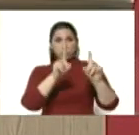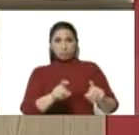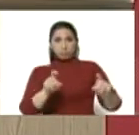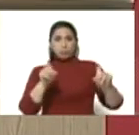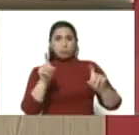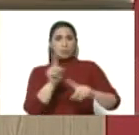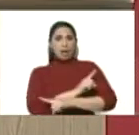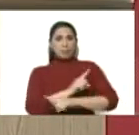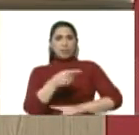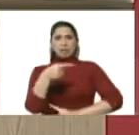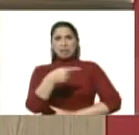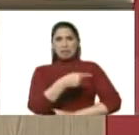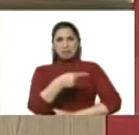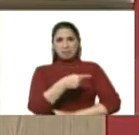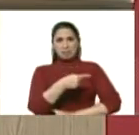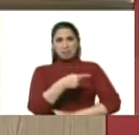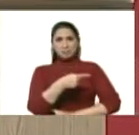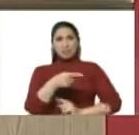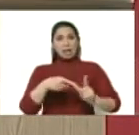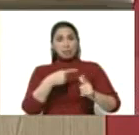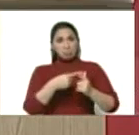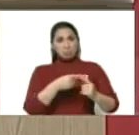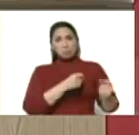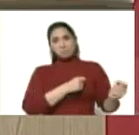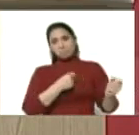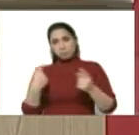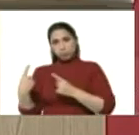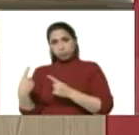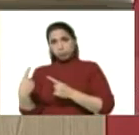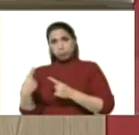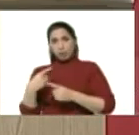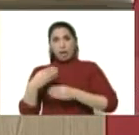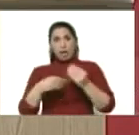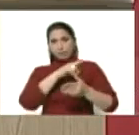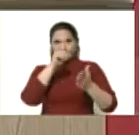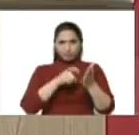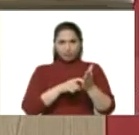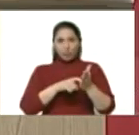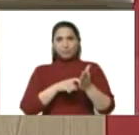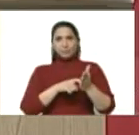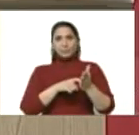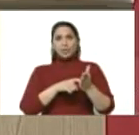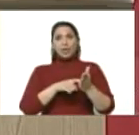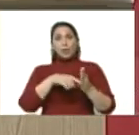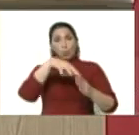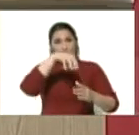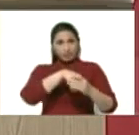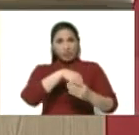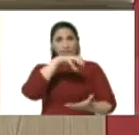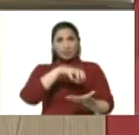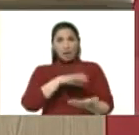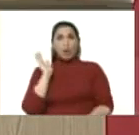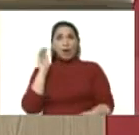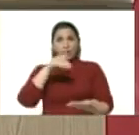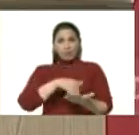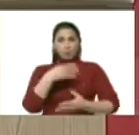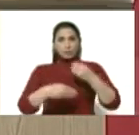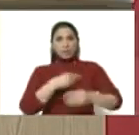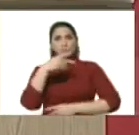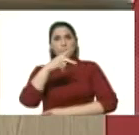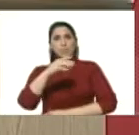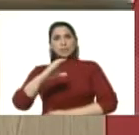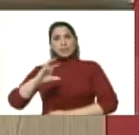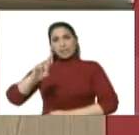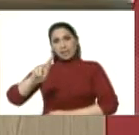fueron negativas, por lo que fue trasladado a completar su cuarentena en el estado Aragua. Se le tomó la PCR y